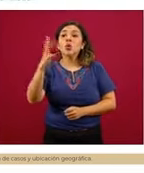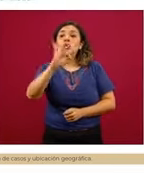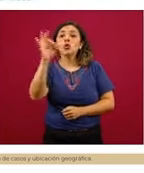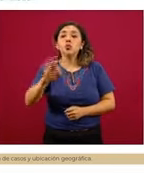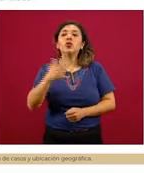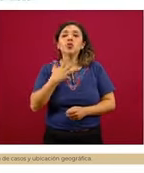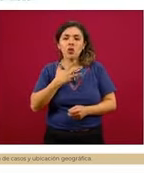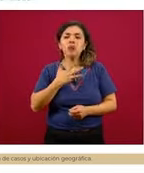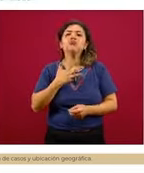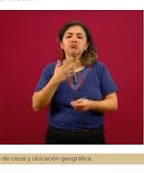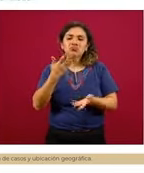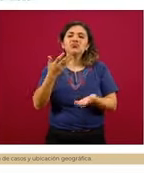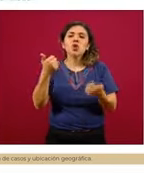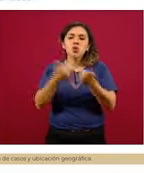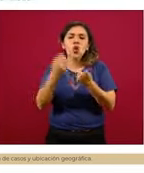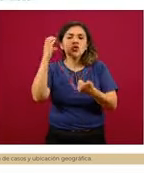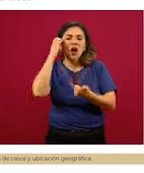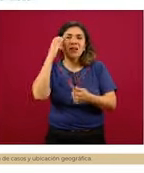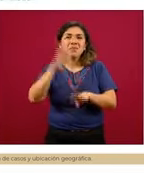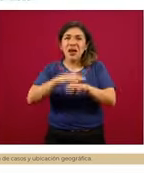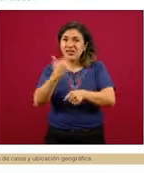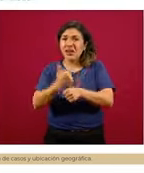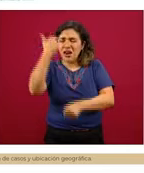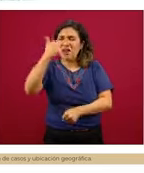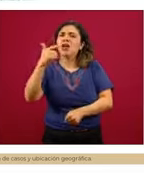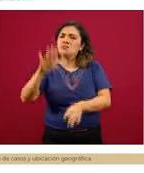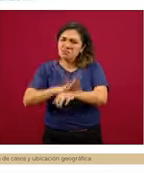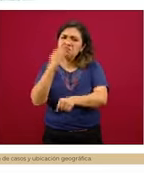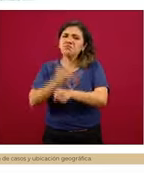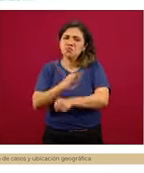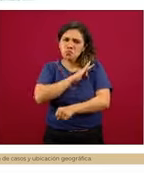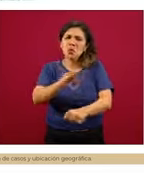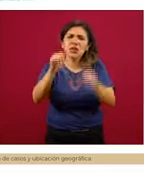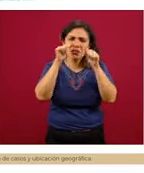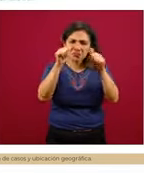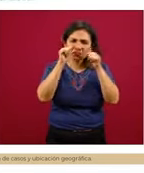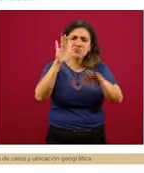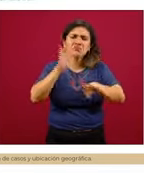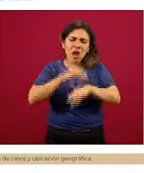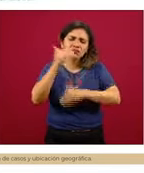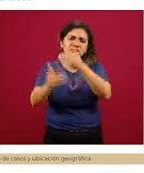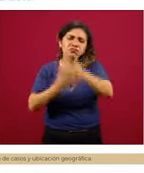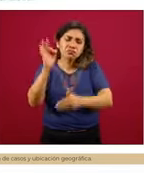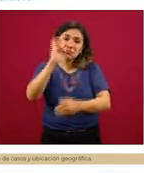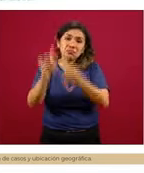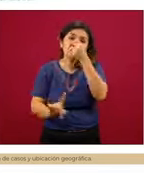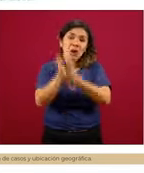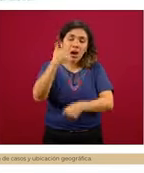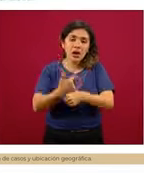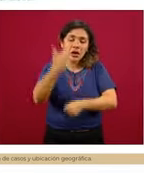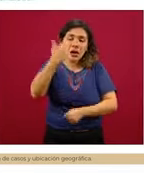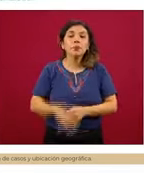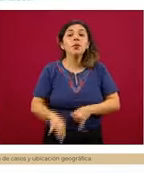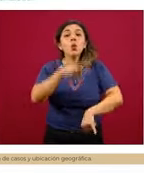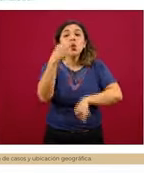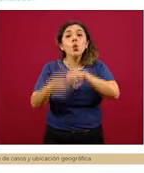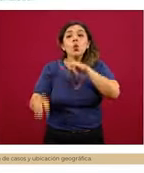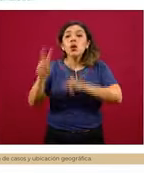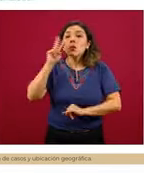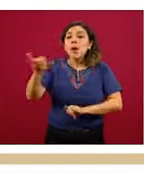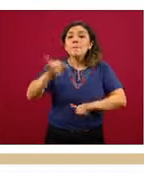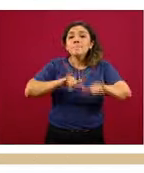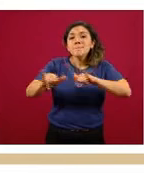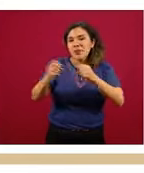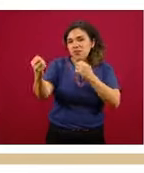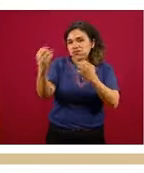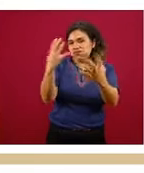deja a Zacatecas con una buena disponibilidad de atención para sus casos graves. Y veamos por último el